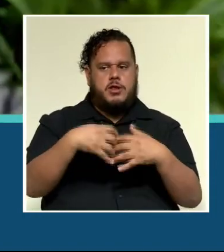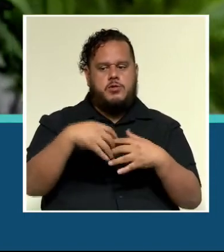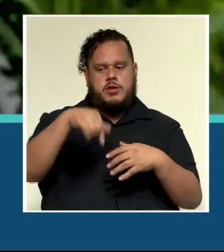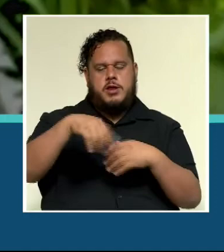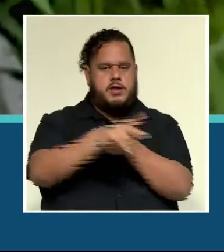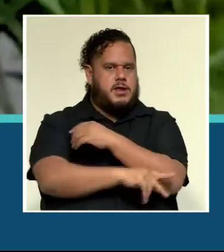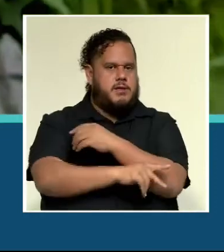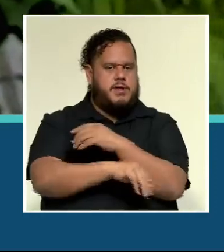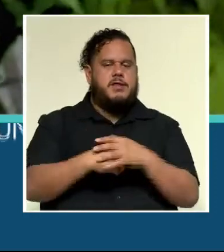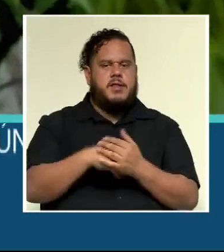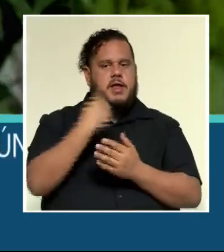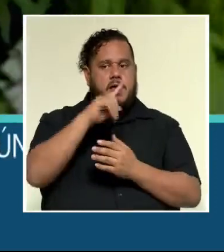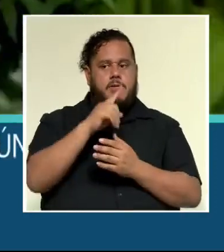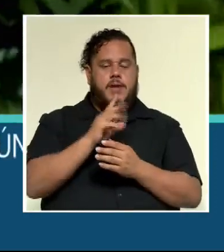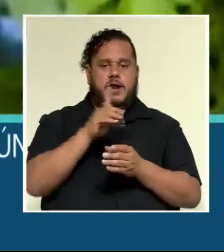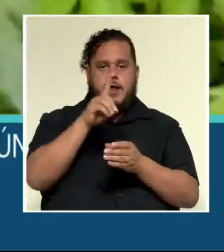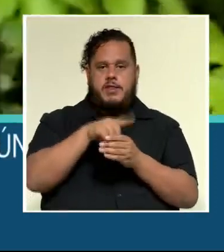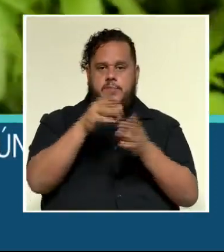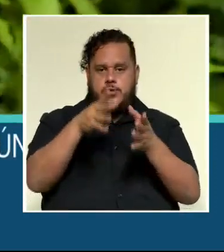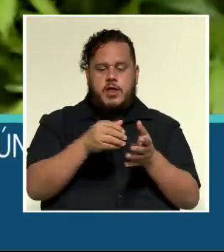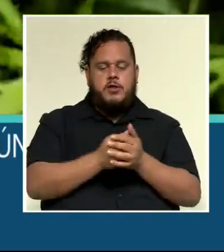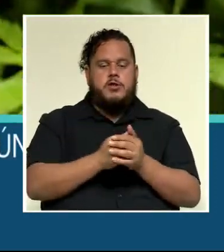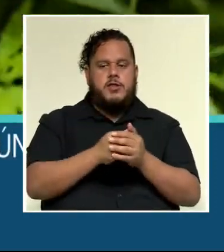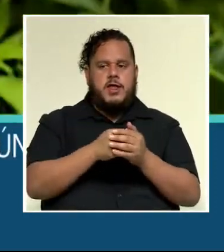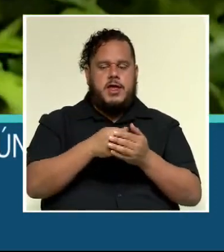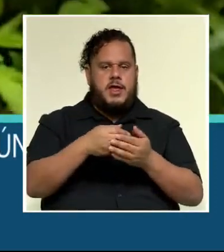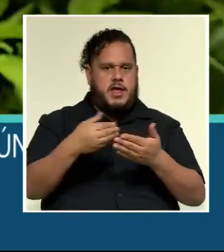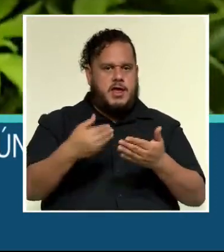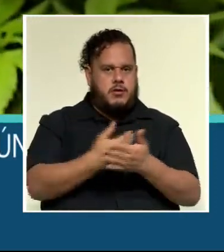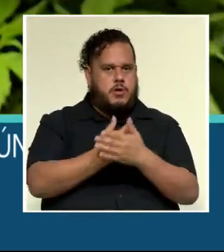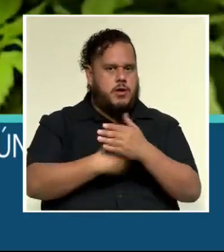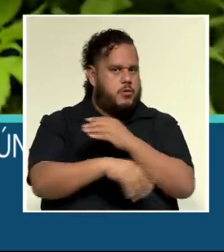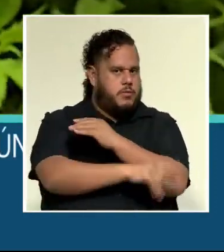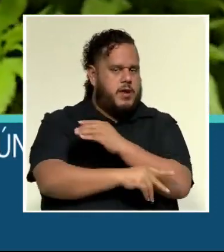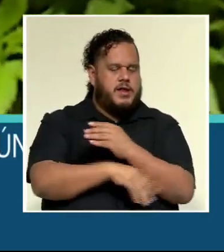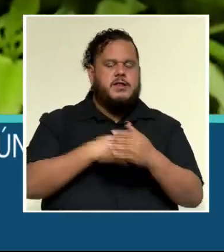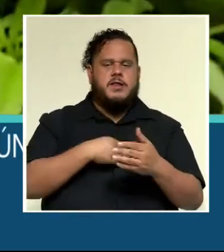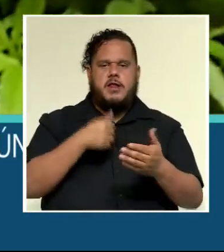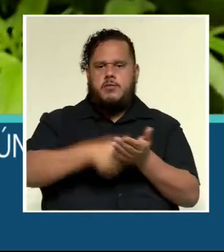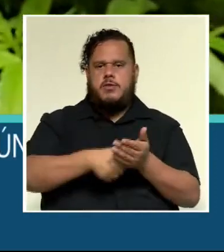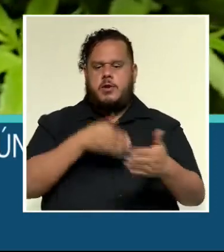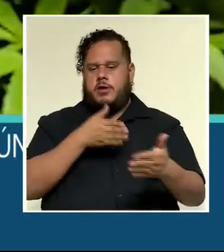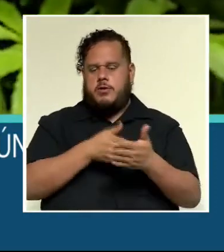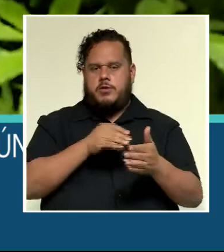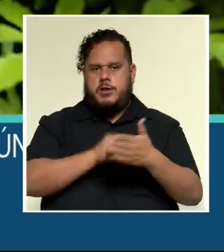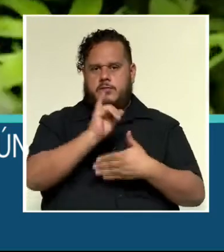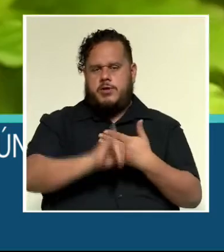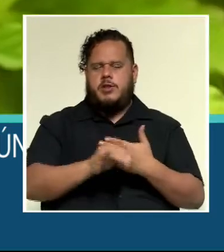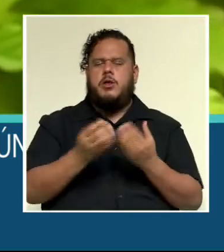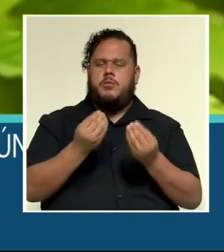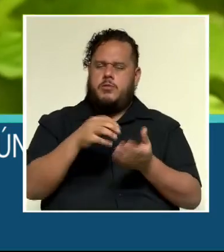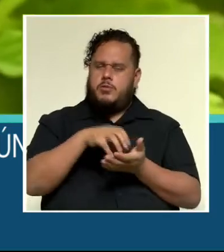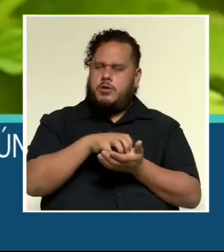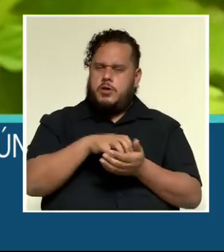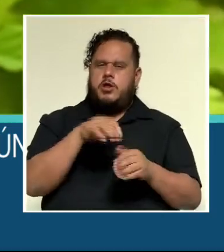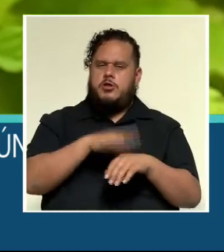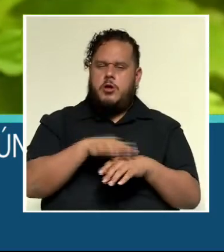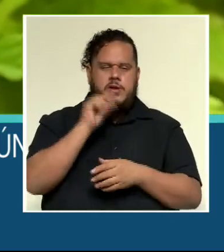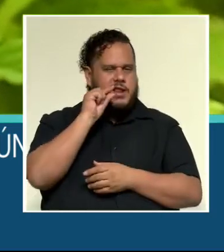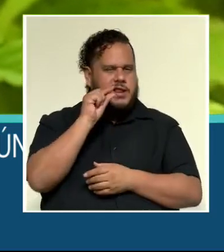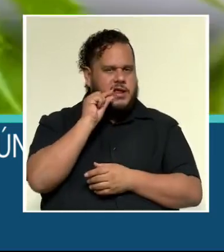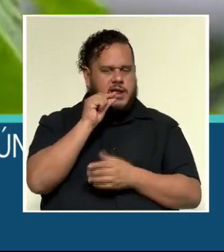miembros del Partido Restauración Nacional, quienes votaron en contra del proyecto, quedan muchas dudas sobre el cannabis